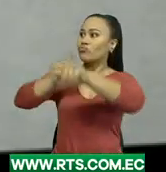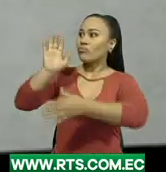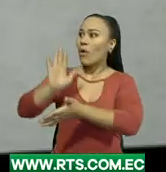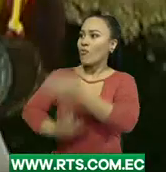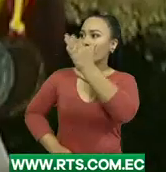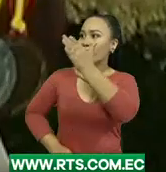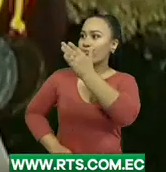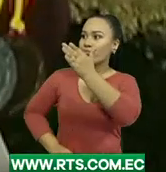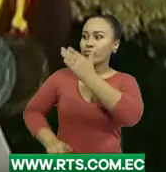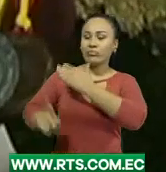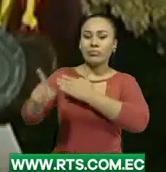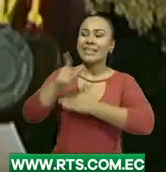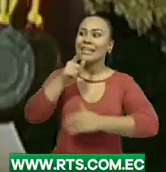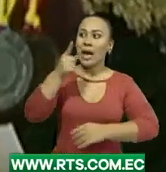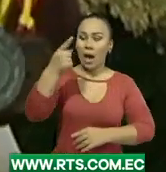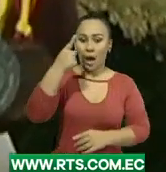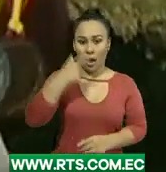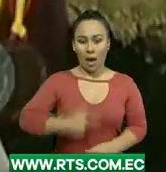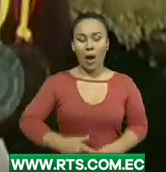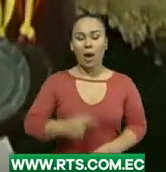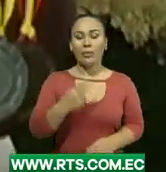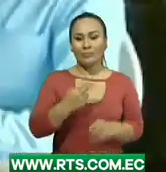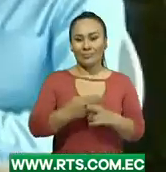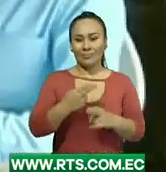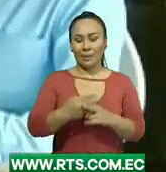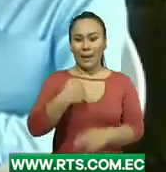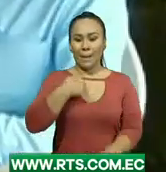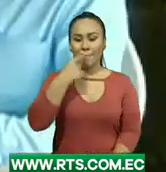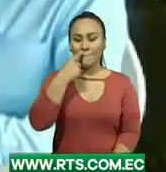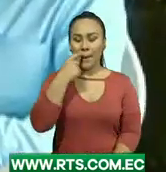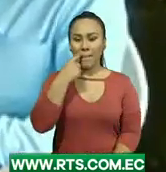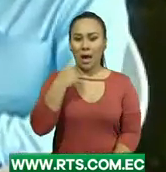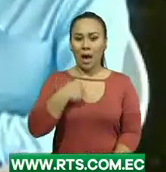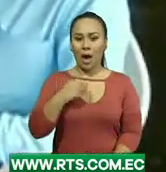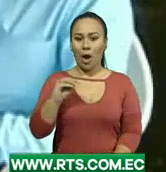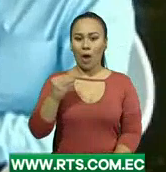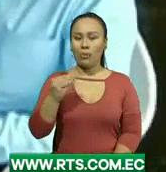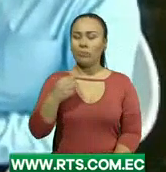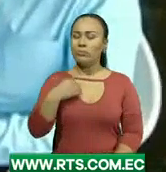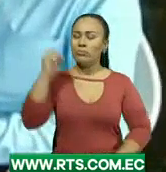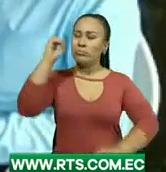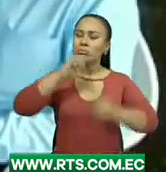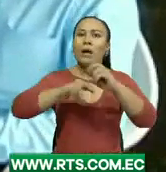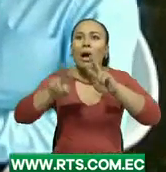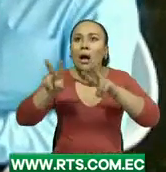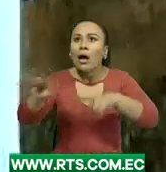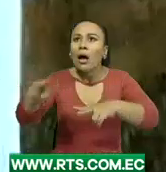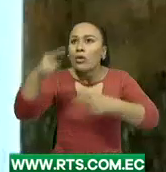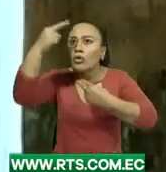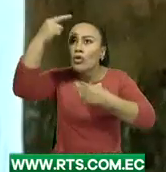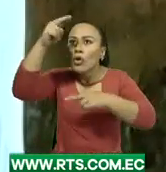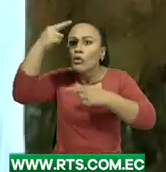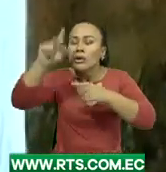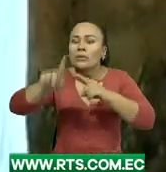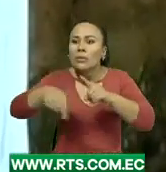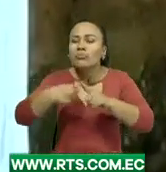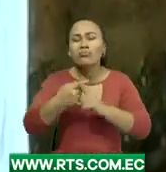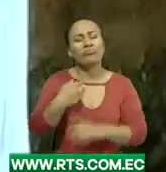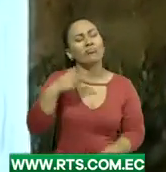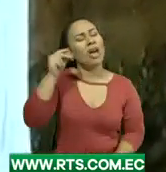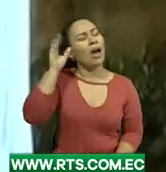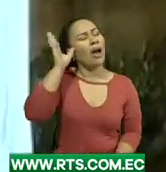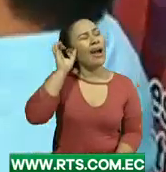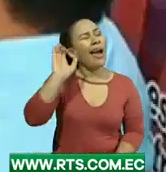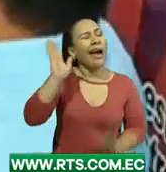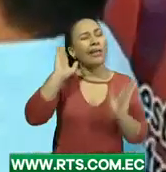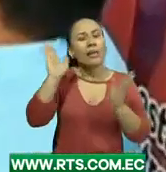escaparon. Benito, como prefiere que lo llamen, se encontraba en su casa observando las noticias. Al principio no le prestó mucha